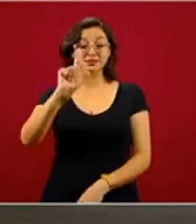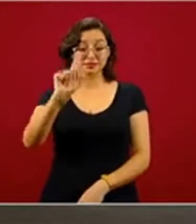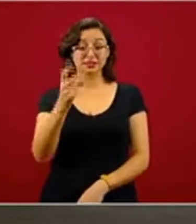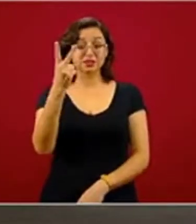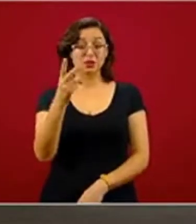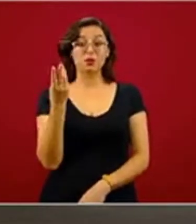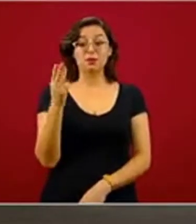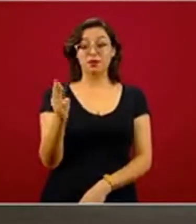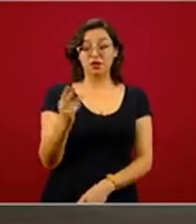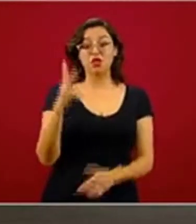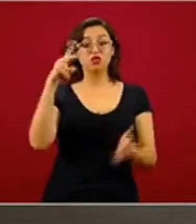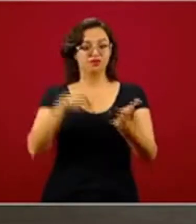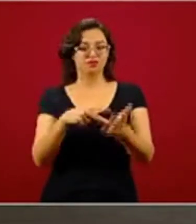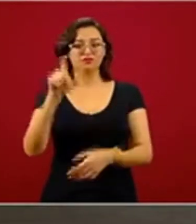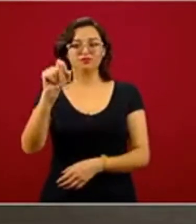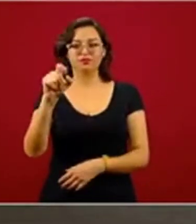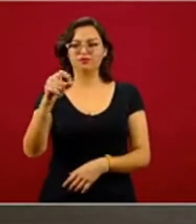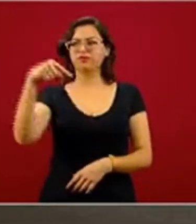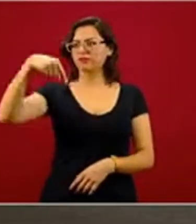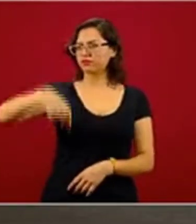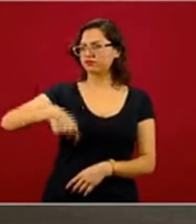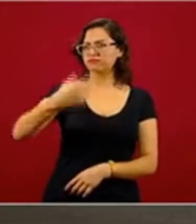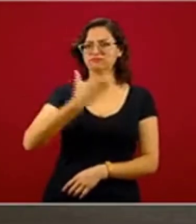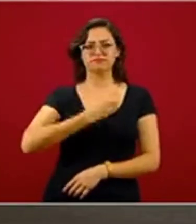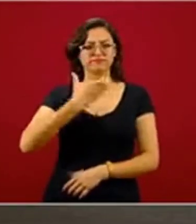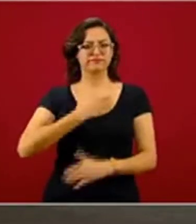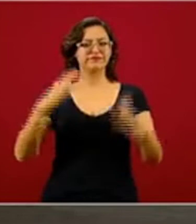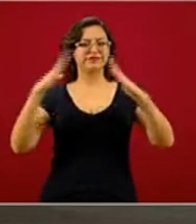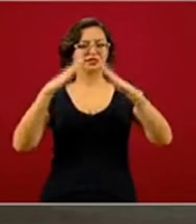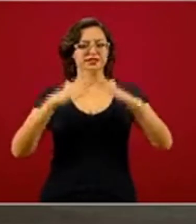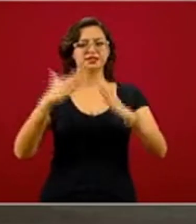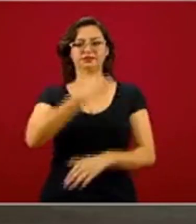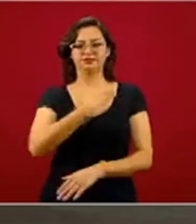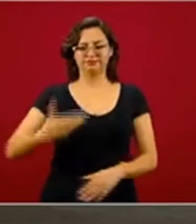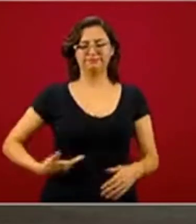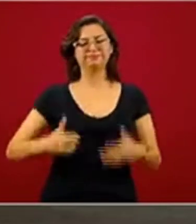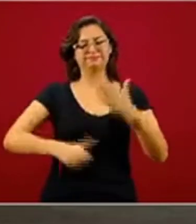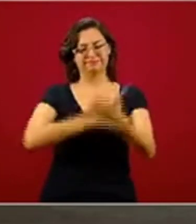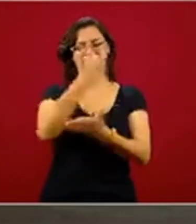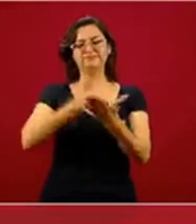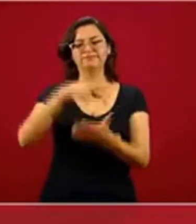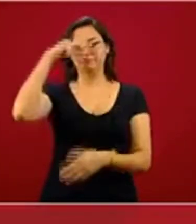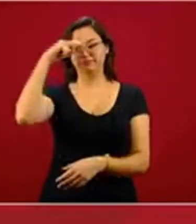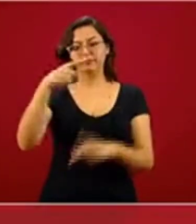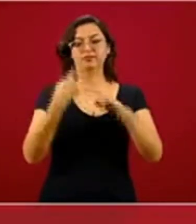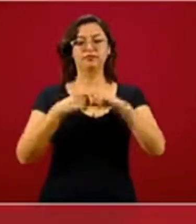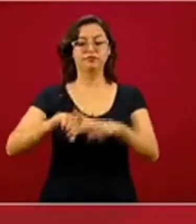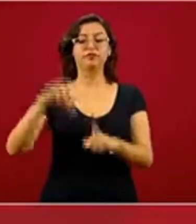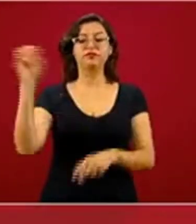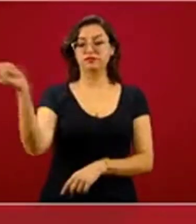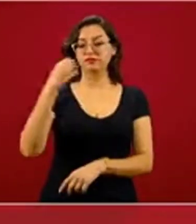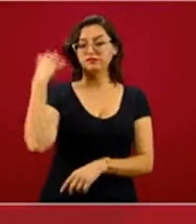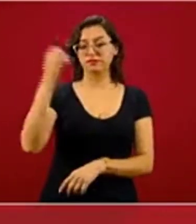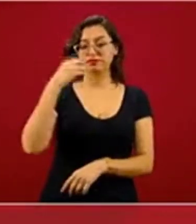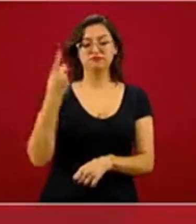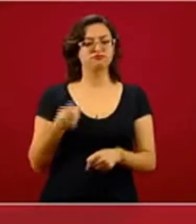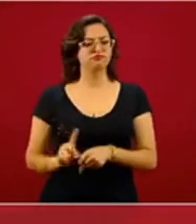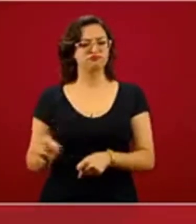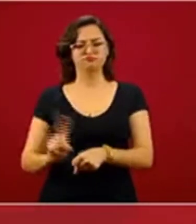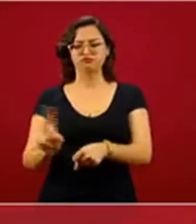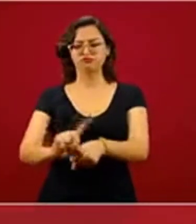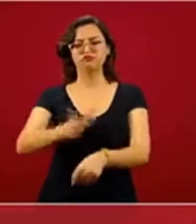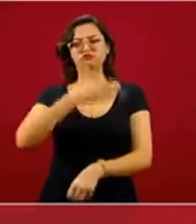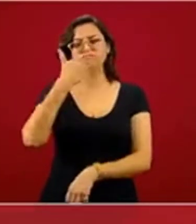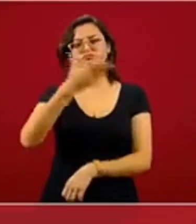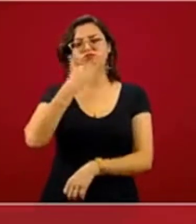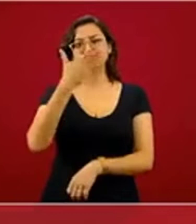de 2020. Estamos en el Palacio Nacional de México, en la Ciudad de México. Vamos a iniciar la conferencia de prensa diaria, la